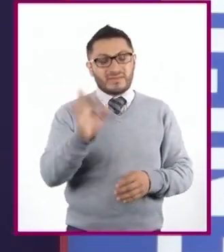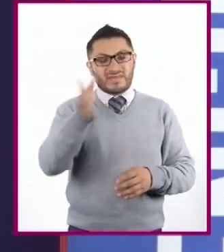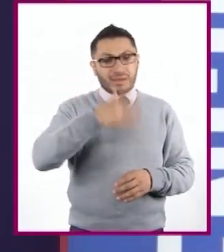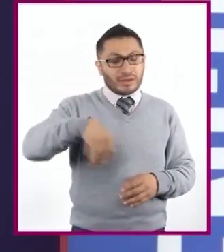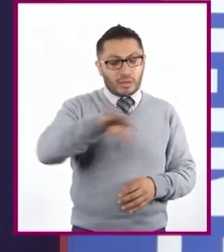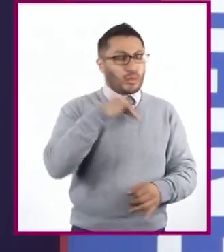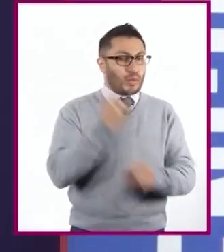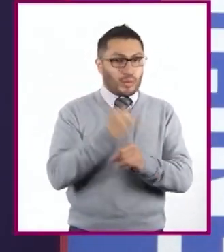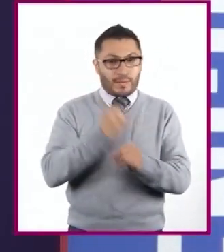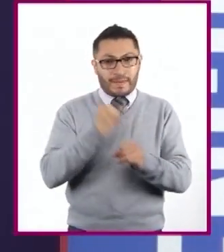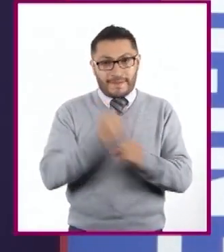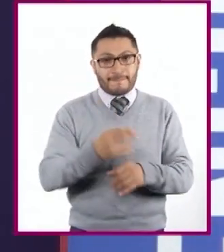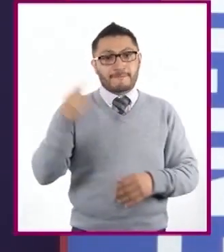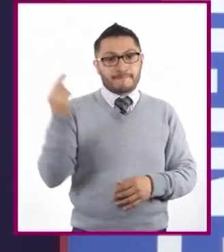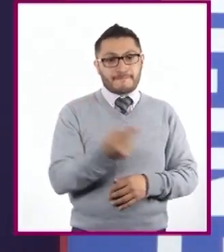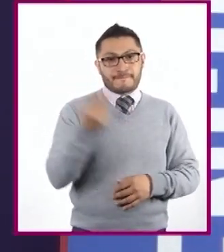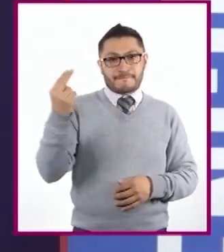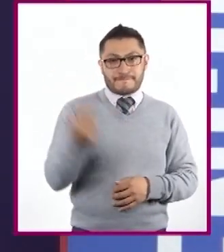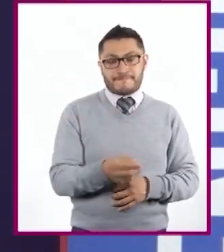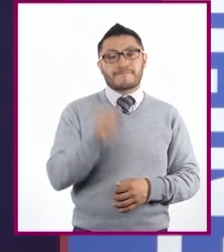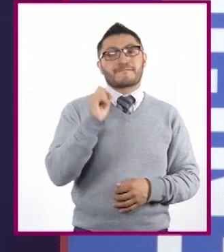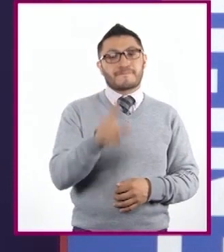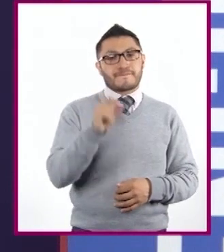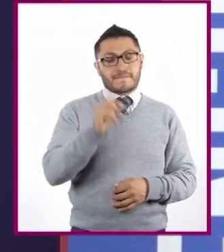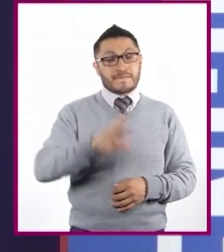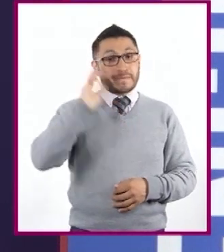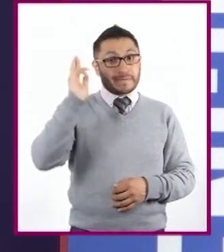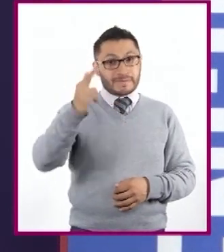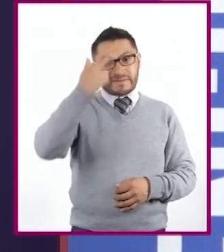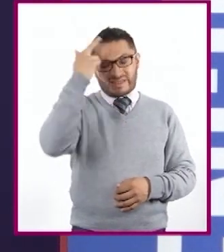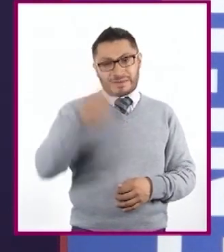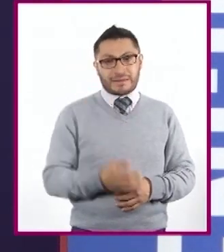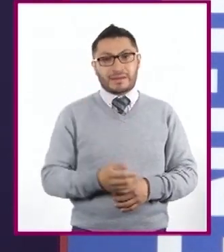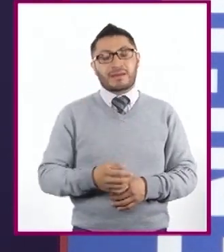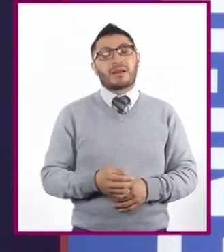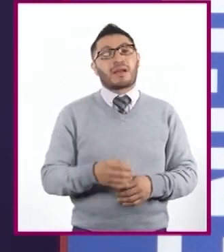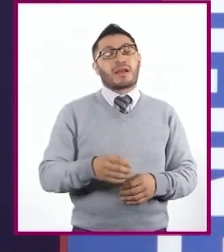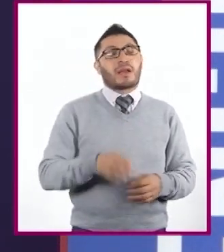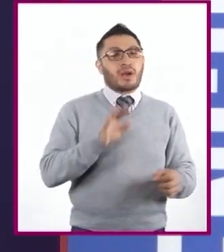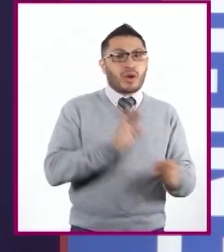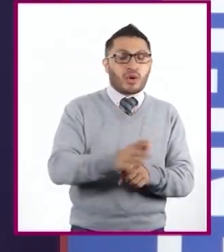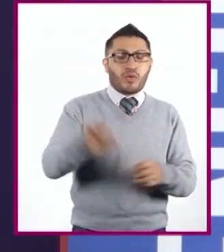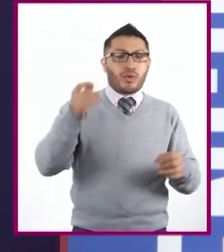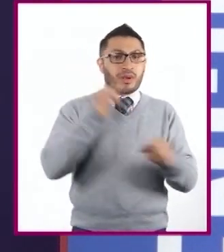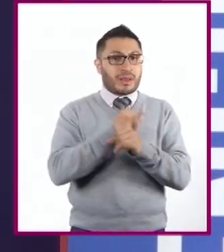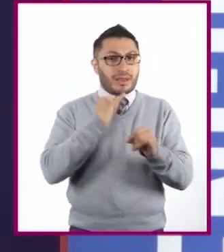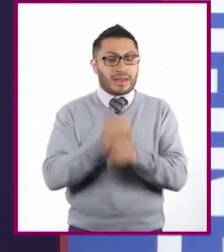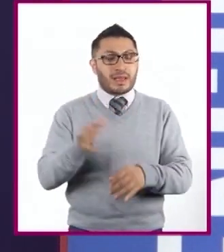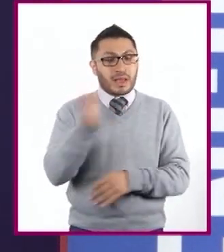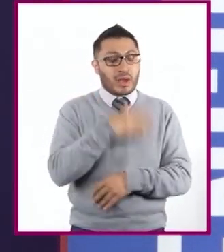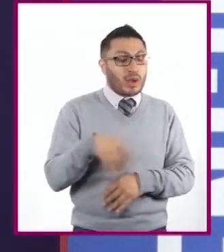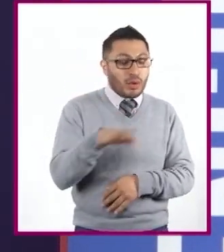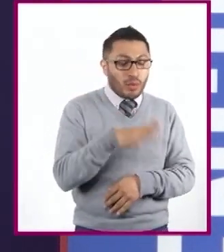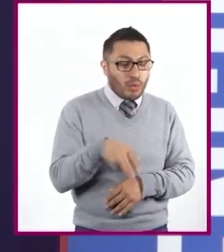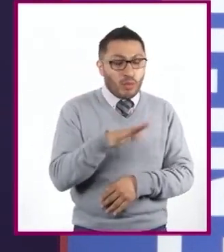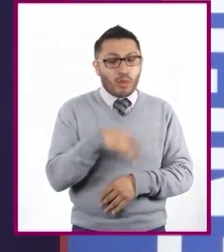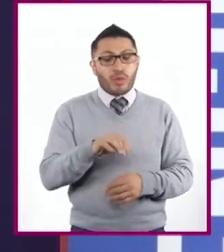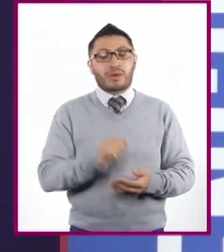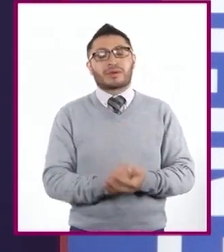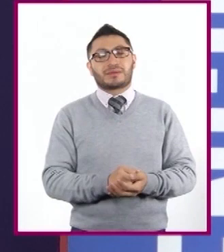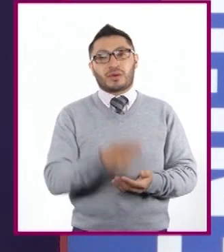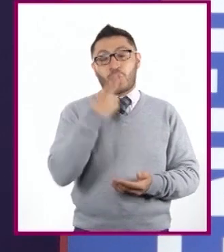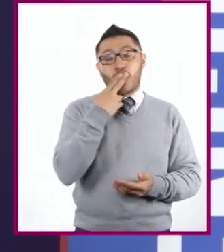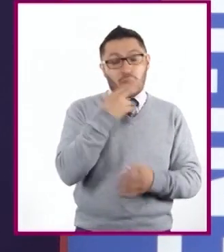búsqueda en Internet, es necesario también tomar en cuenta el tipo de páginas que vamos a consultar.